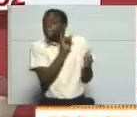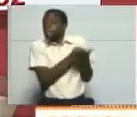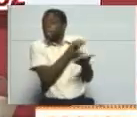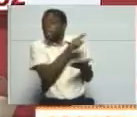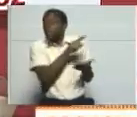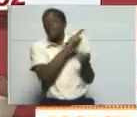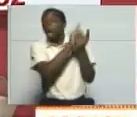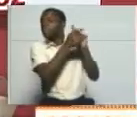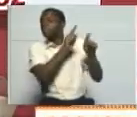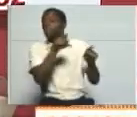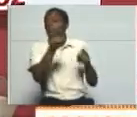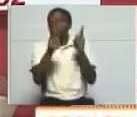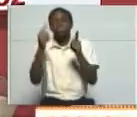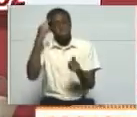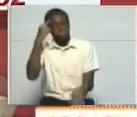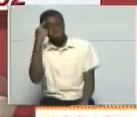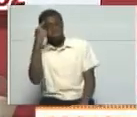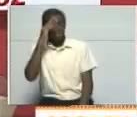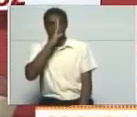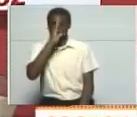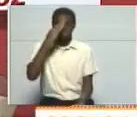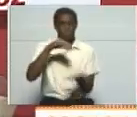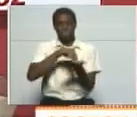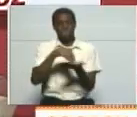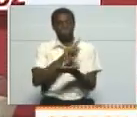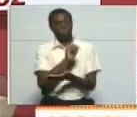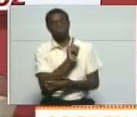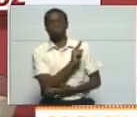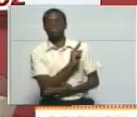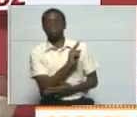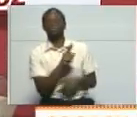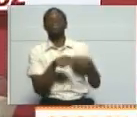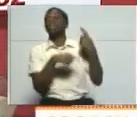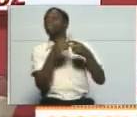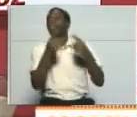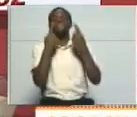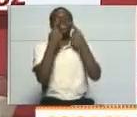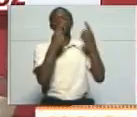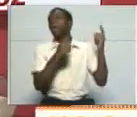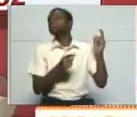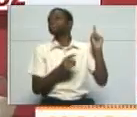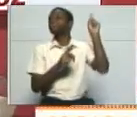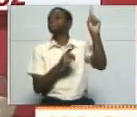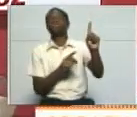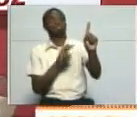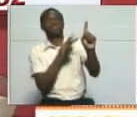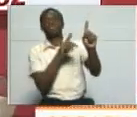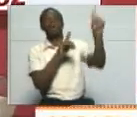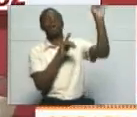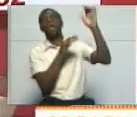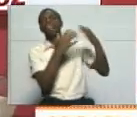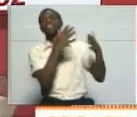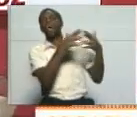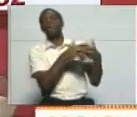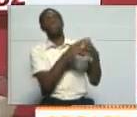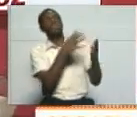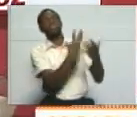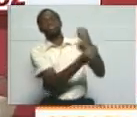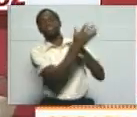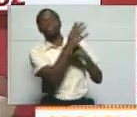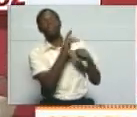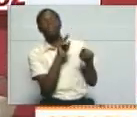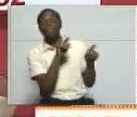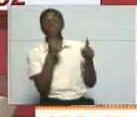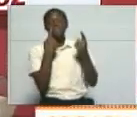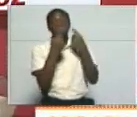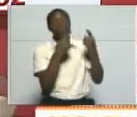dudas. Y después misteriosamente el fiscal se apareció por allá por Estados Unidos. ¿Tendrá las garras Estados Unidos